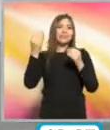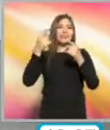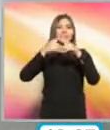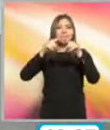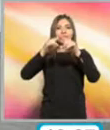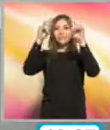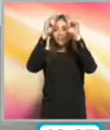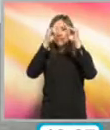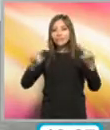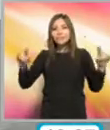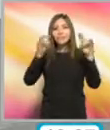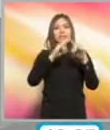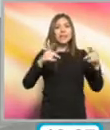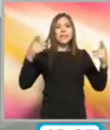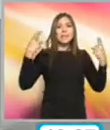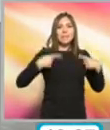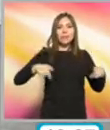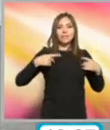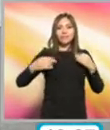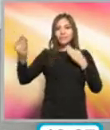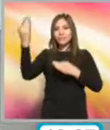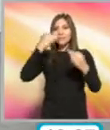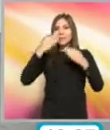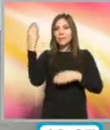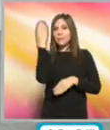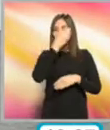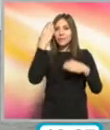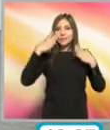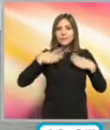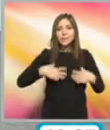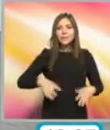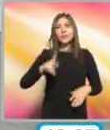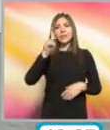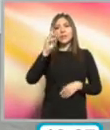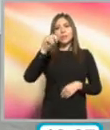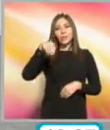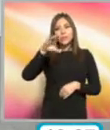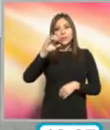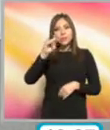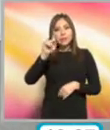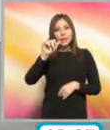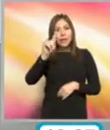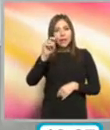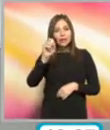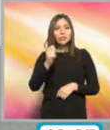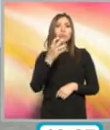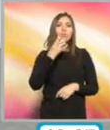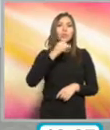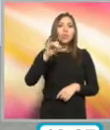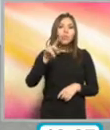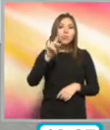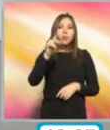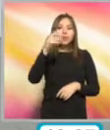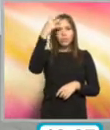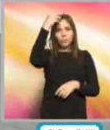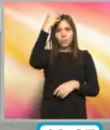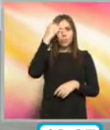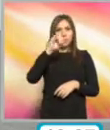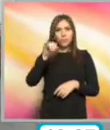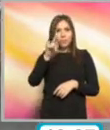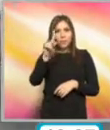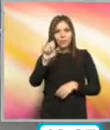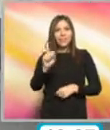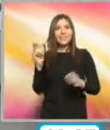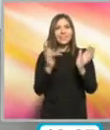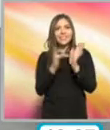con los personajes bíblicos, con Poncio Pilatos, con Judas, con Jesucristo, y que además, ¿sabes uno